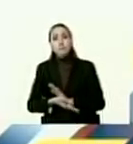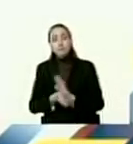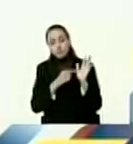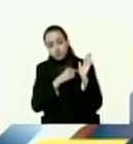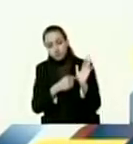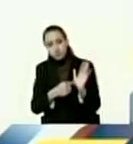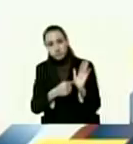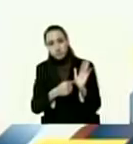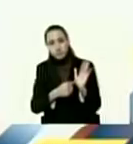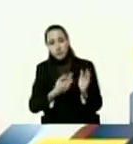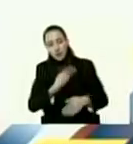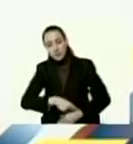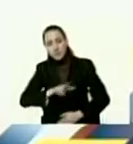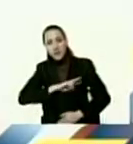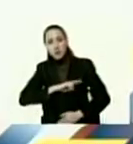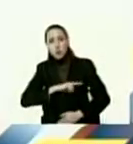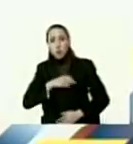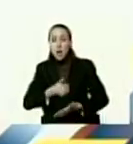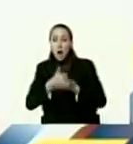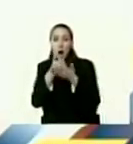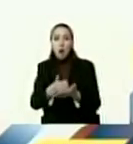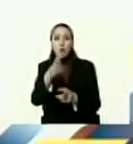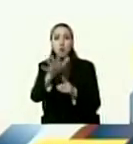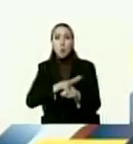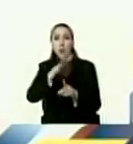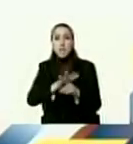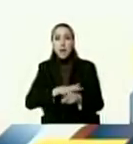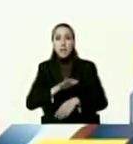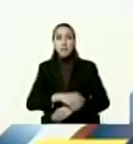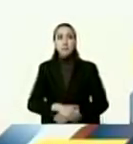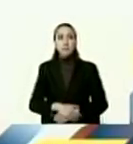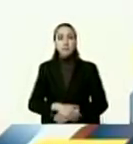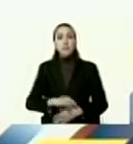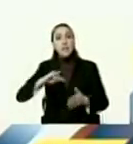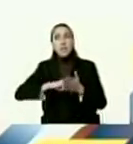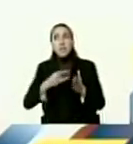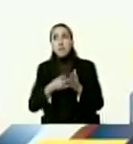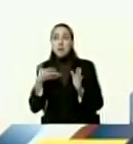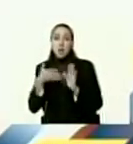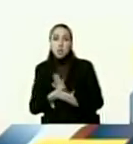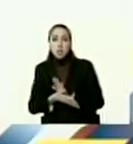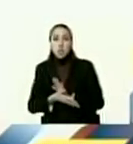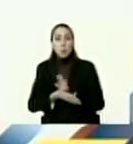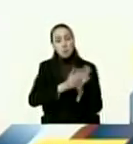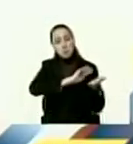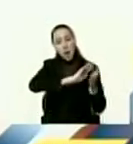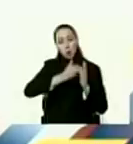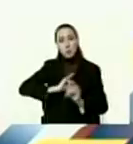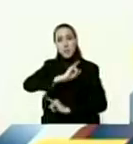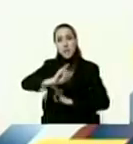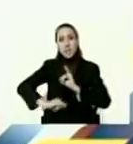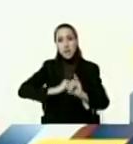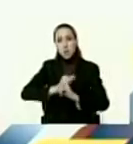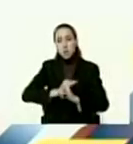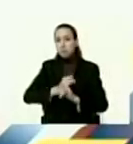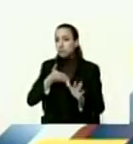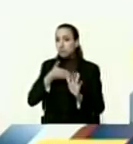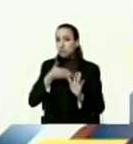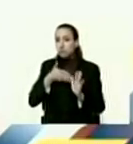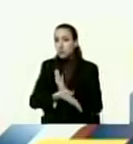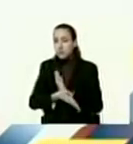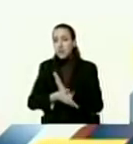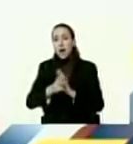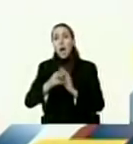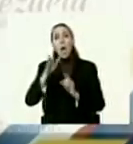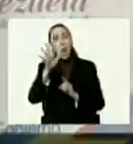ayuda humanitaria. Algo que significa tanto para la comunidad internacional, que significa tanto para la